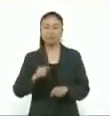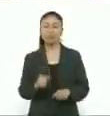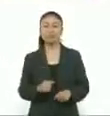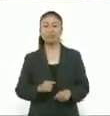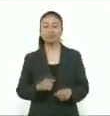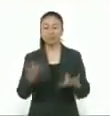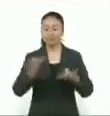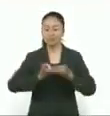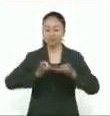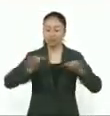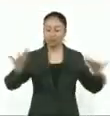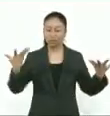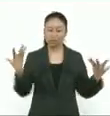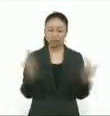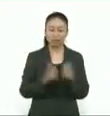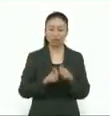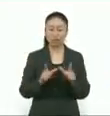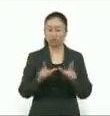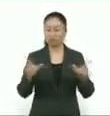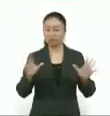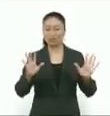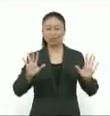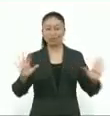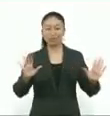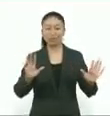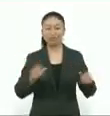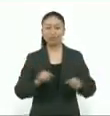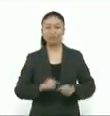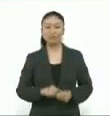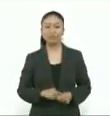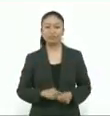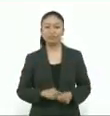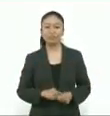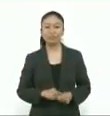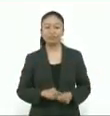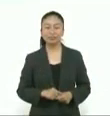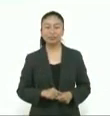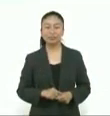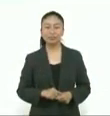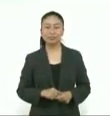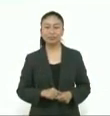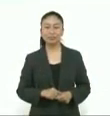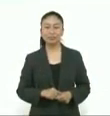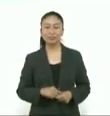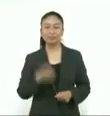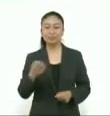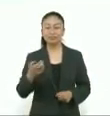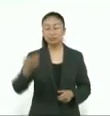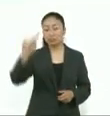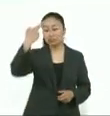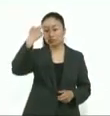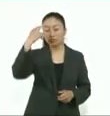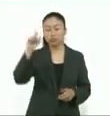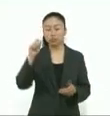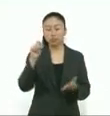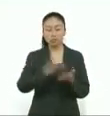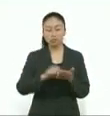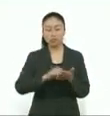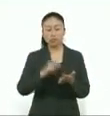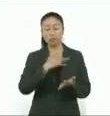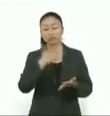haciendo historia. Y esto recuerda un poema náhuatl que dice